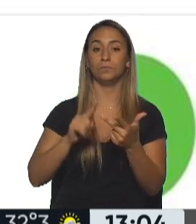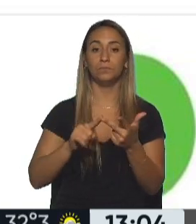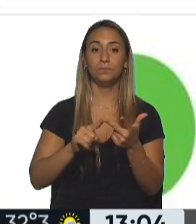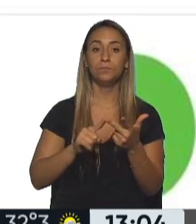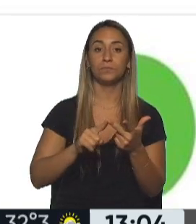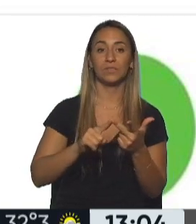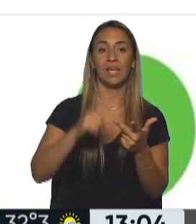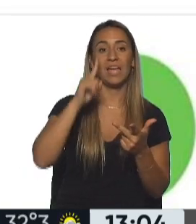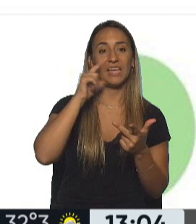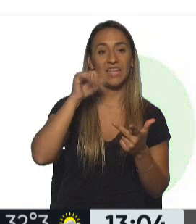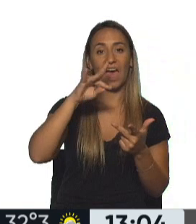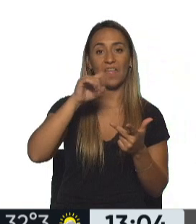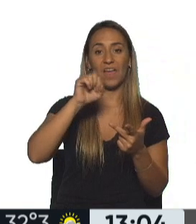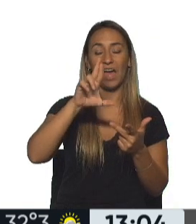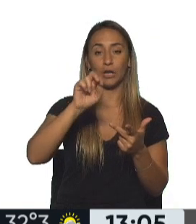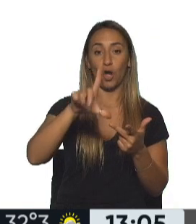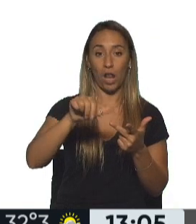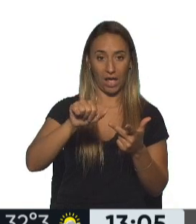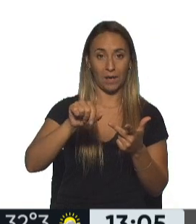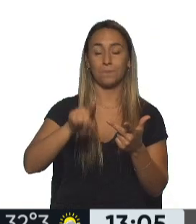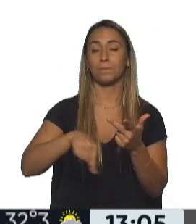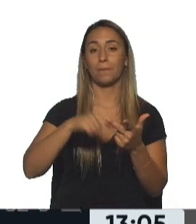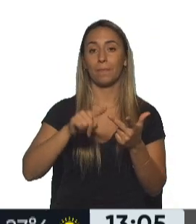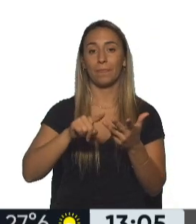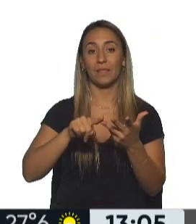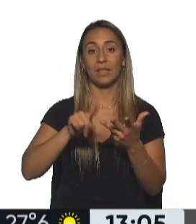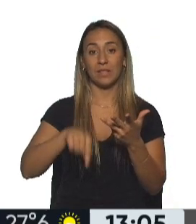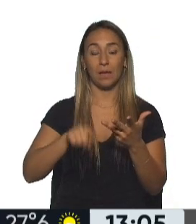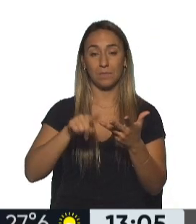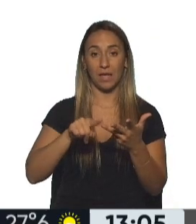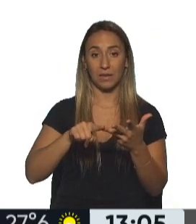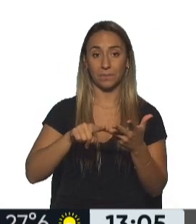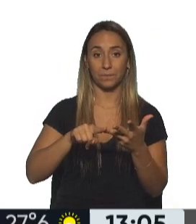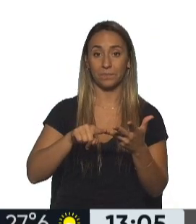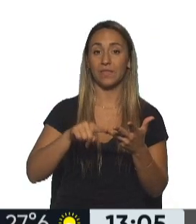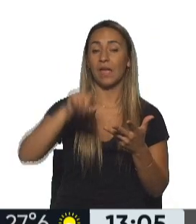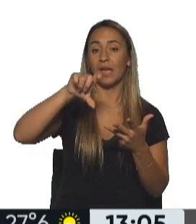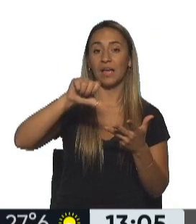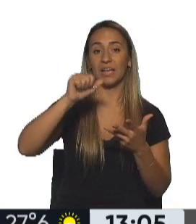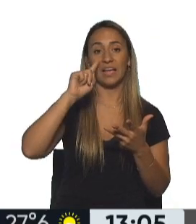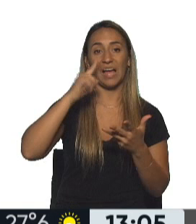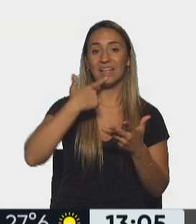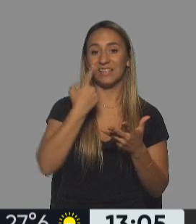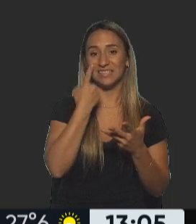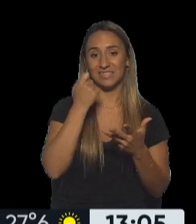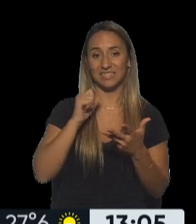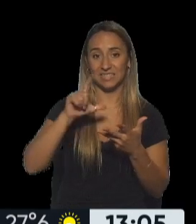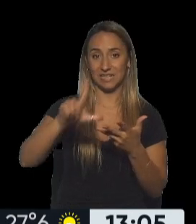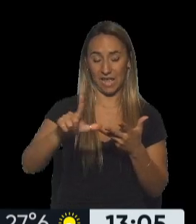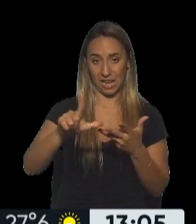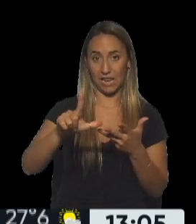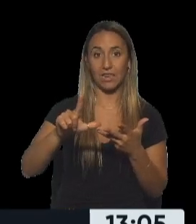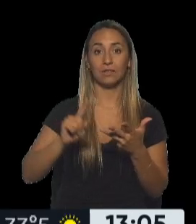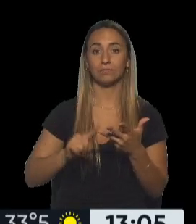Pablo y adarola a cargo del juzgado nacional en lo penal económico número dos y Pablo Gabriel titular del juzgado nacional